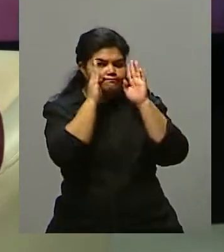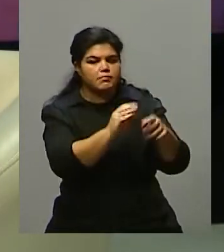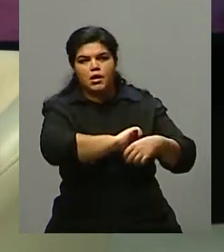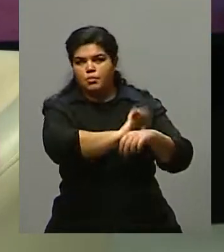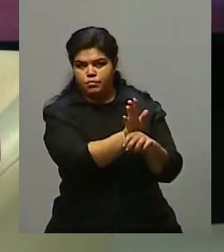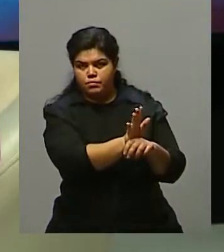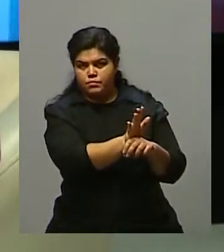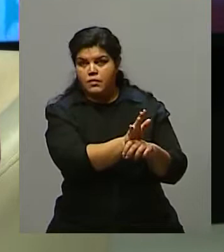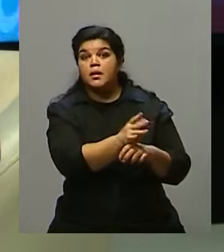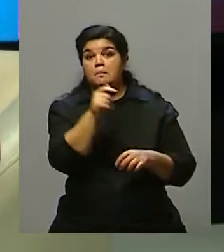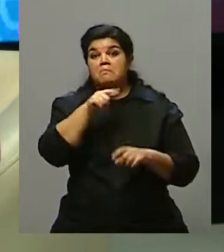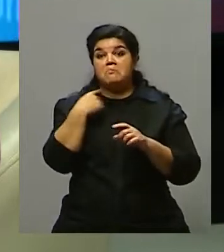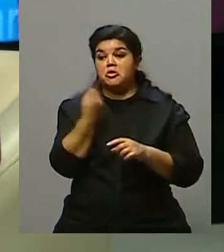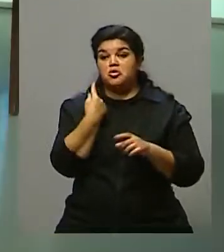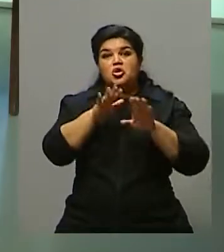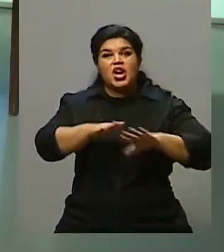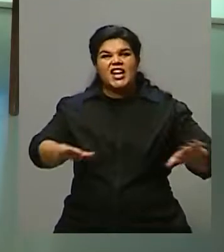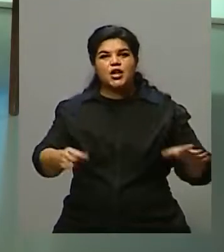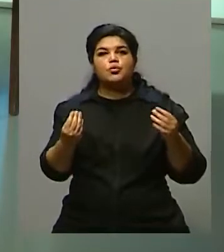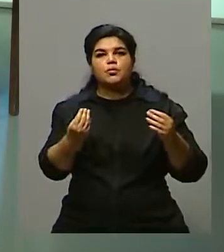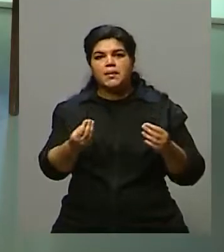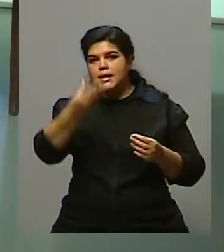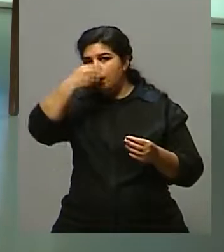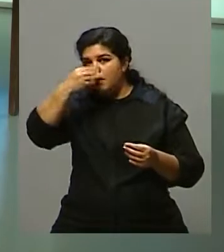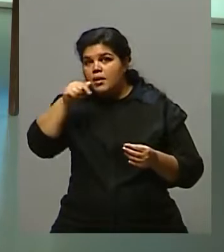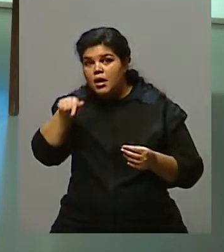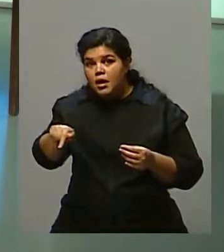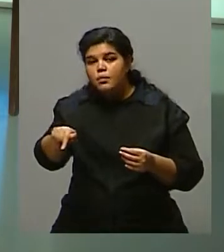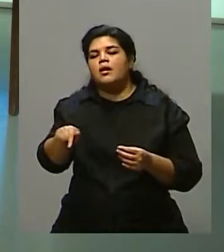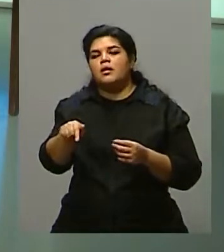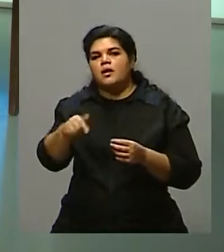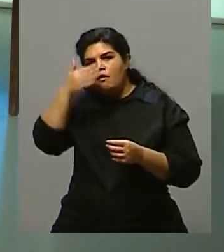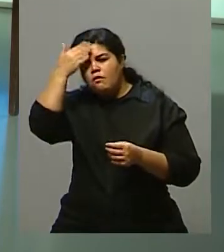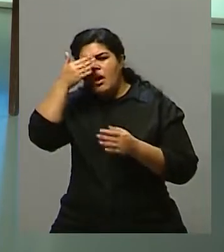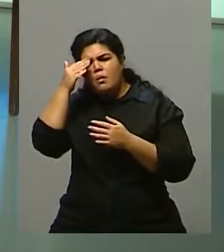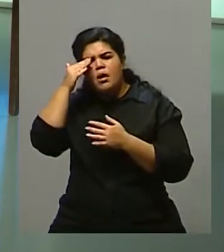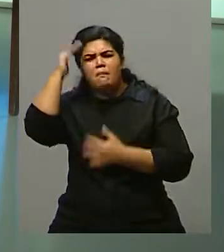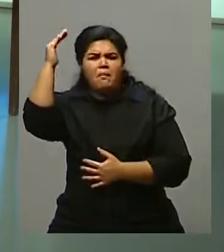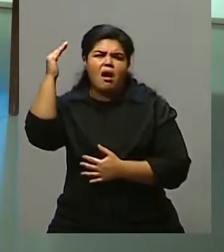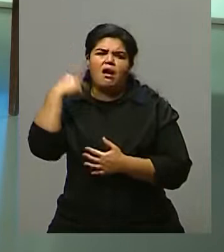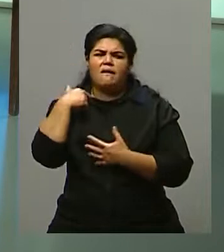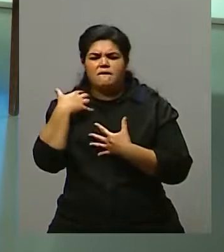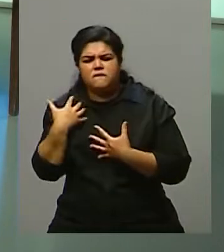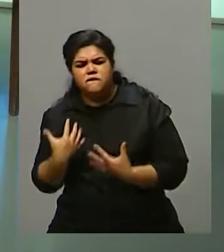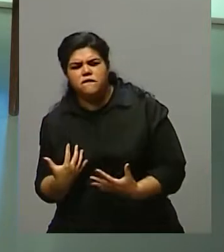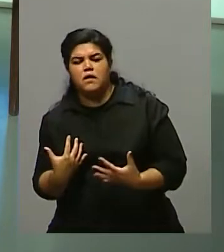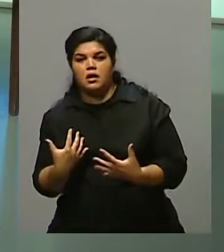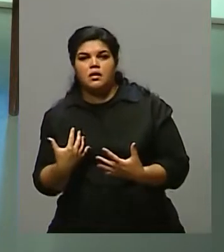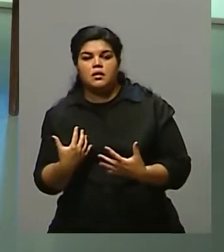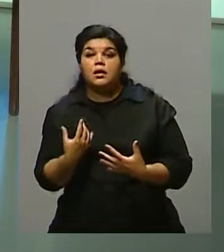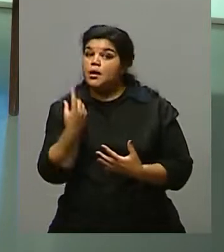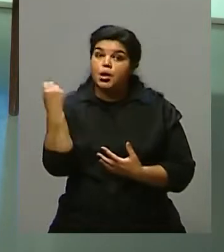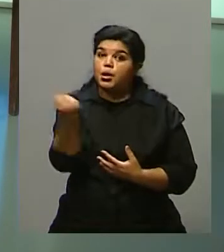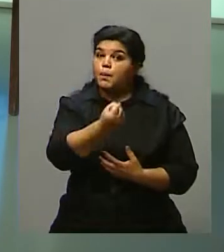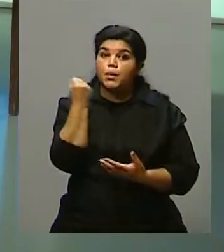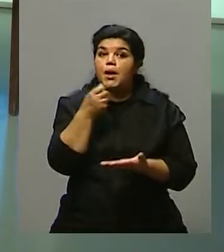en pediatría que vimos y bueno, puede ser eso algo, pero no, pero siempre, perdón, la diferencia, sí o sí es necesario hacer el estudio. Tal